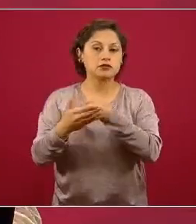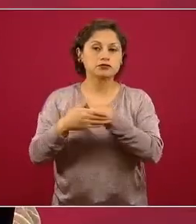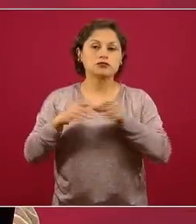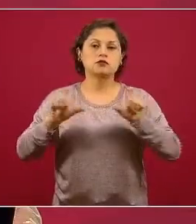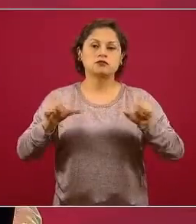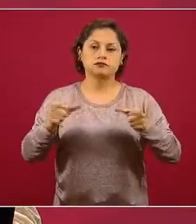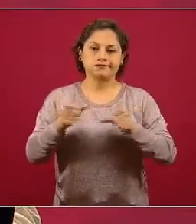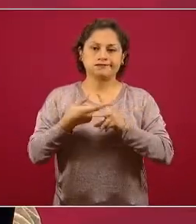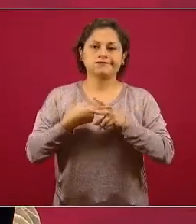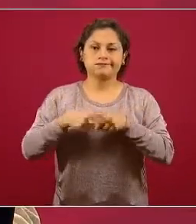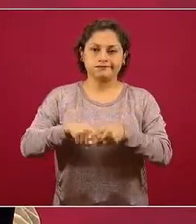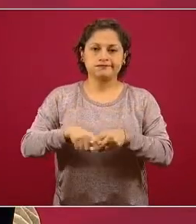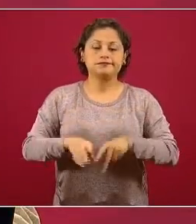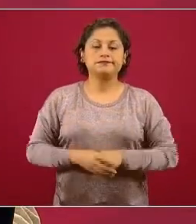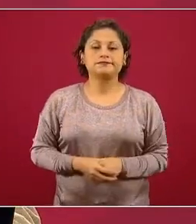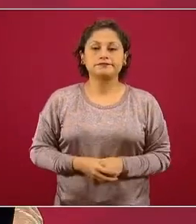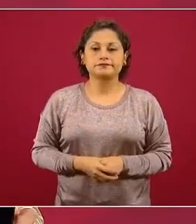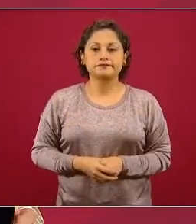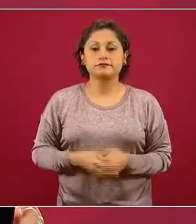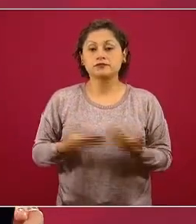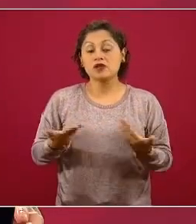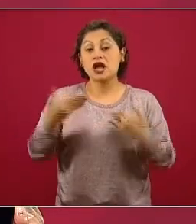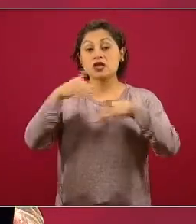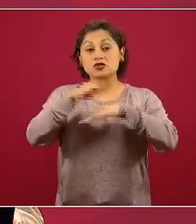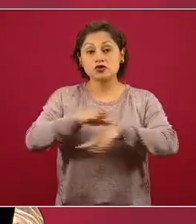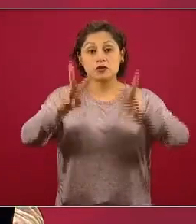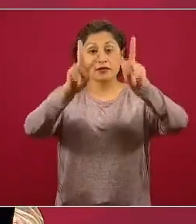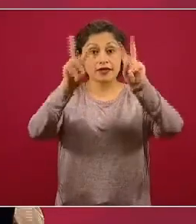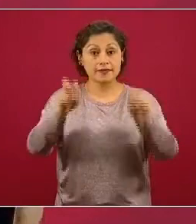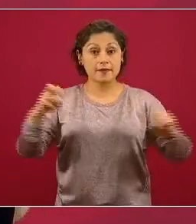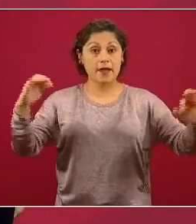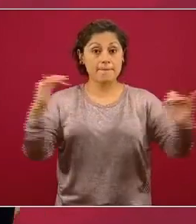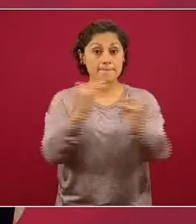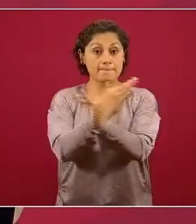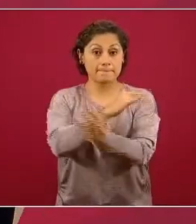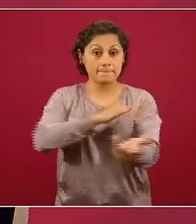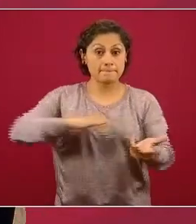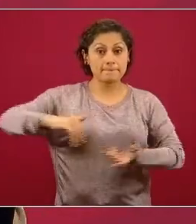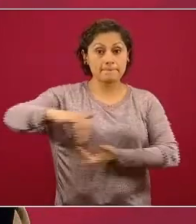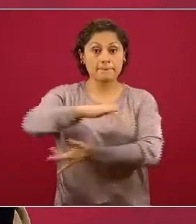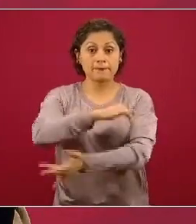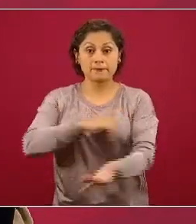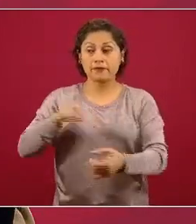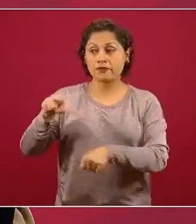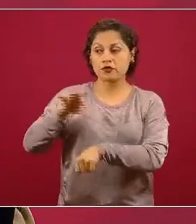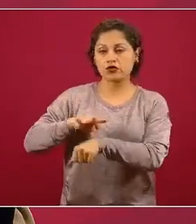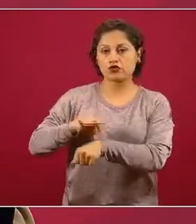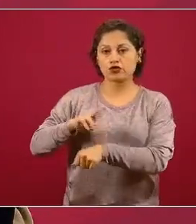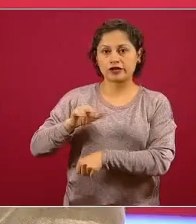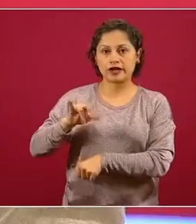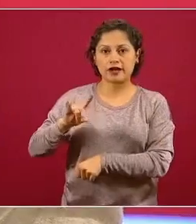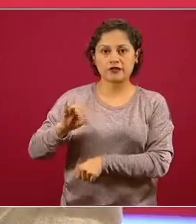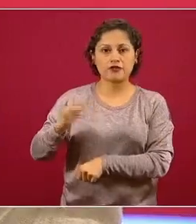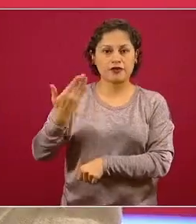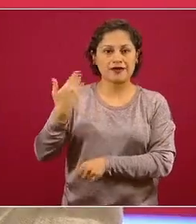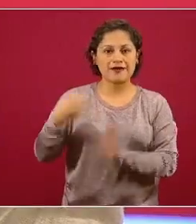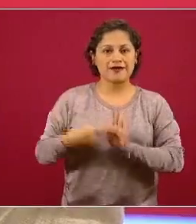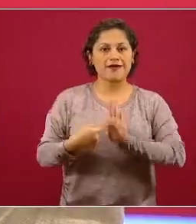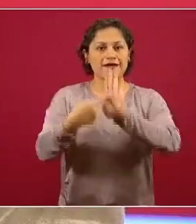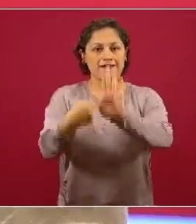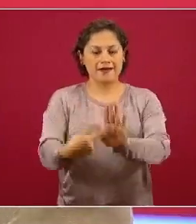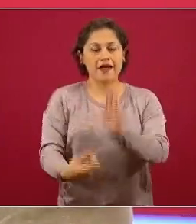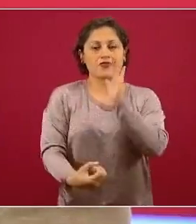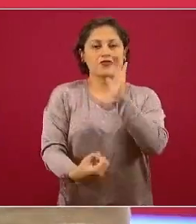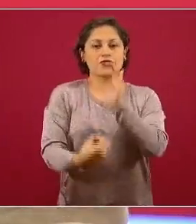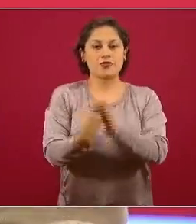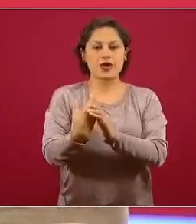próximamente. Respecto a la movilidad, explicó el doctor Ricardo Cortés la nueva presentación que tenemos de la movilidad, que es el mosaico